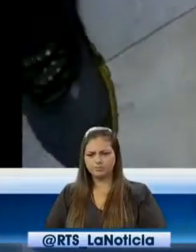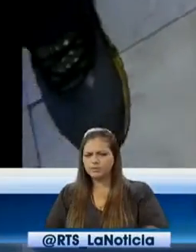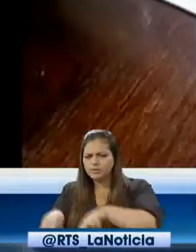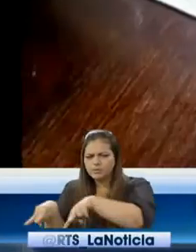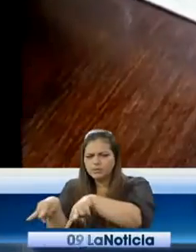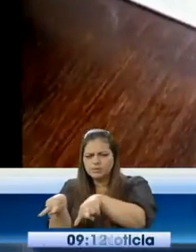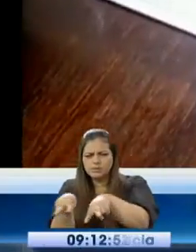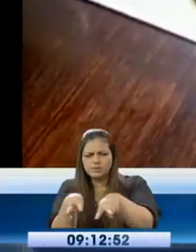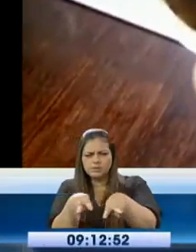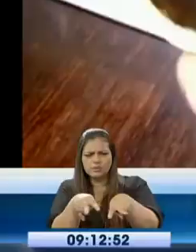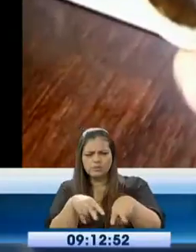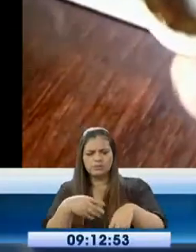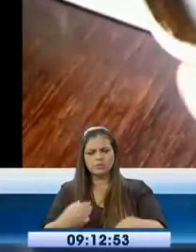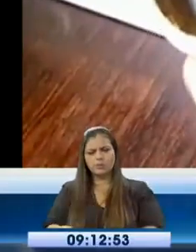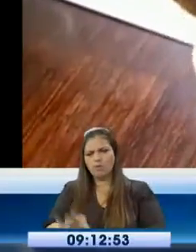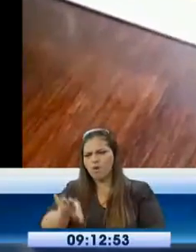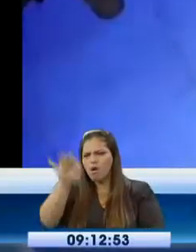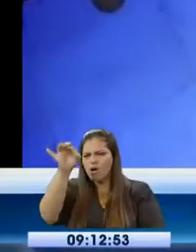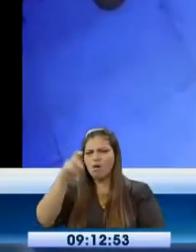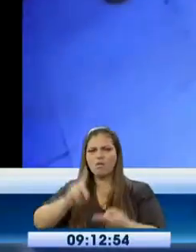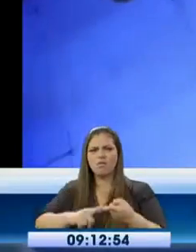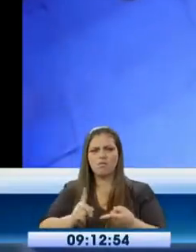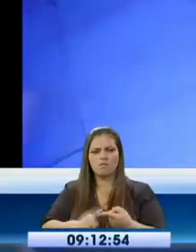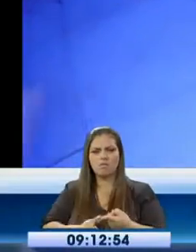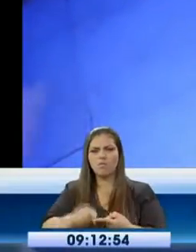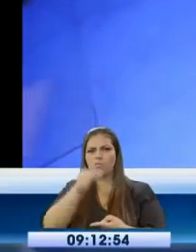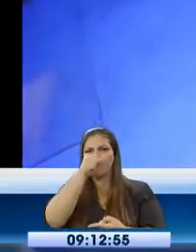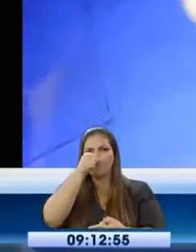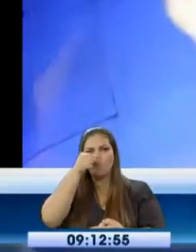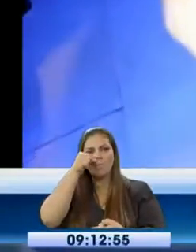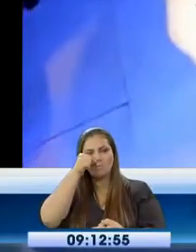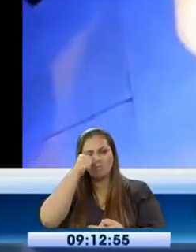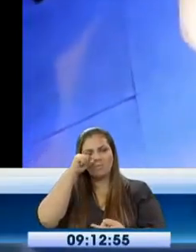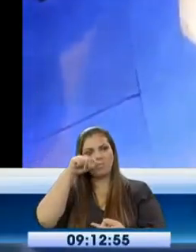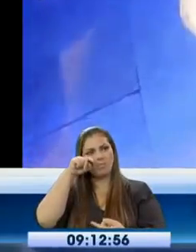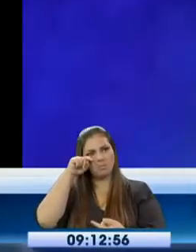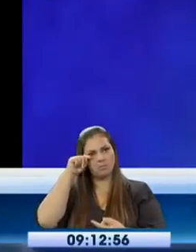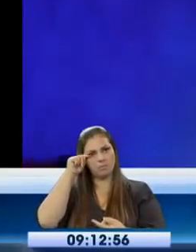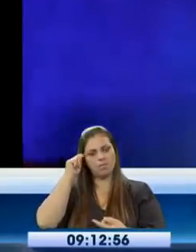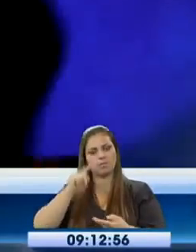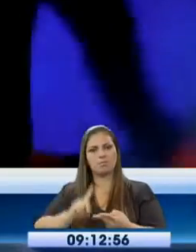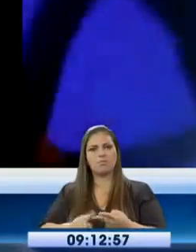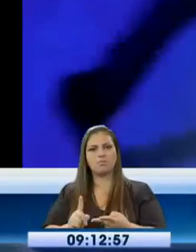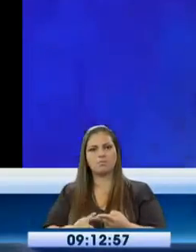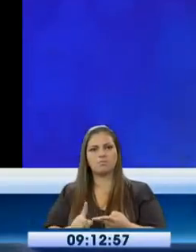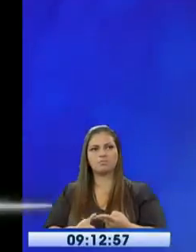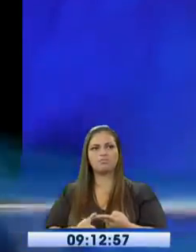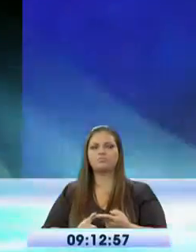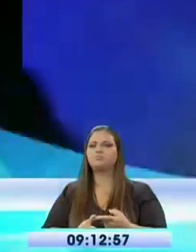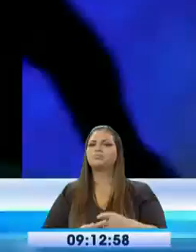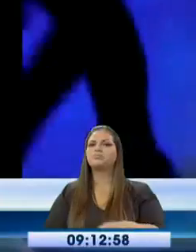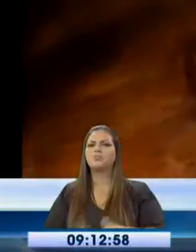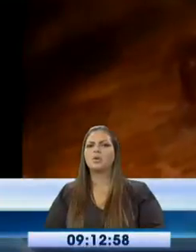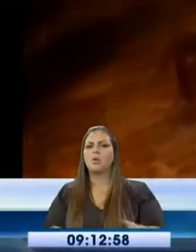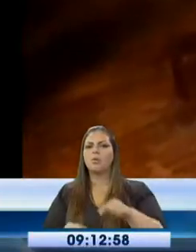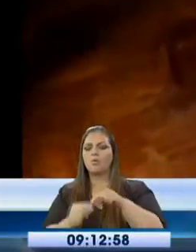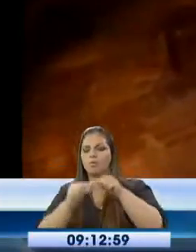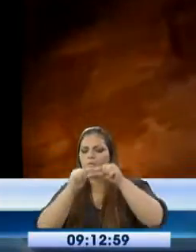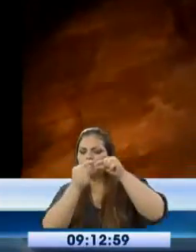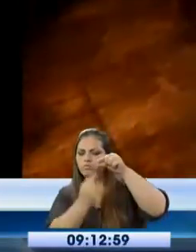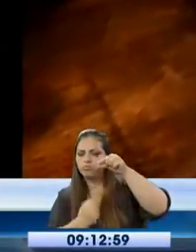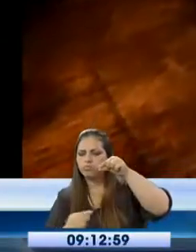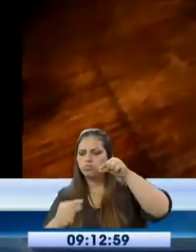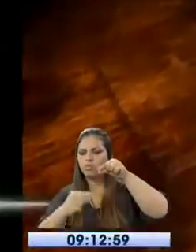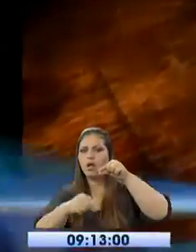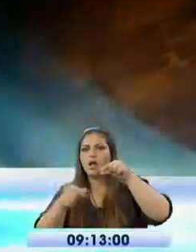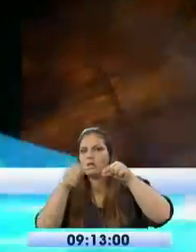de diversión, los elementos del orden hallaron sustancias estupefacientes, así como también pipas que fueron utilizadas